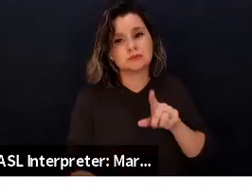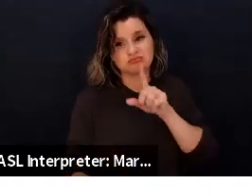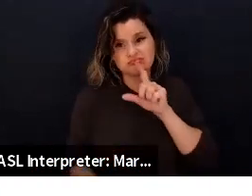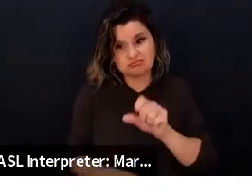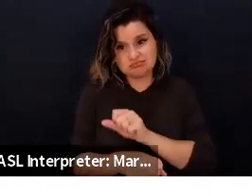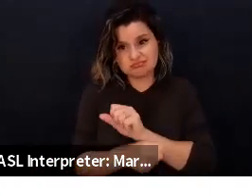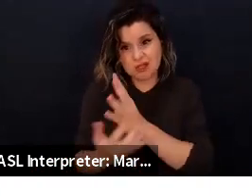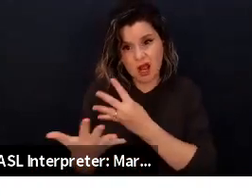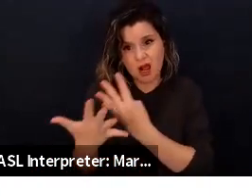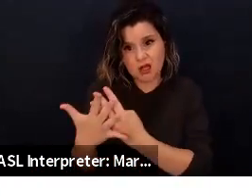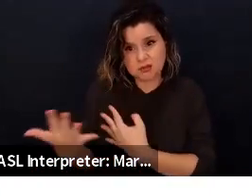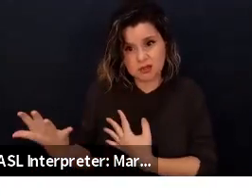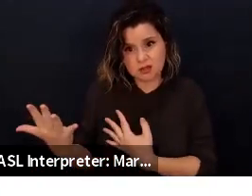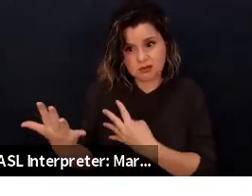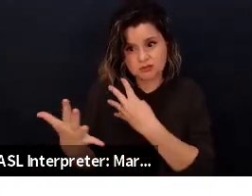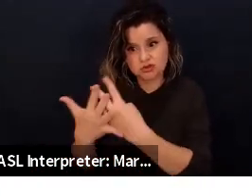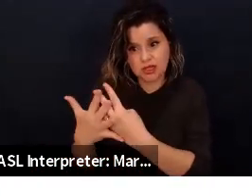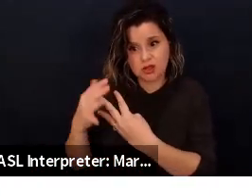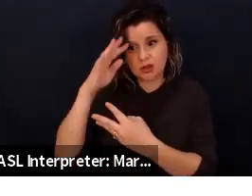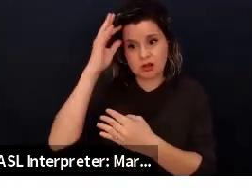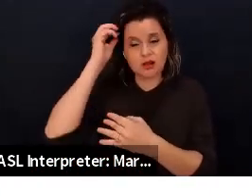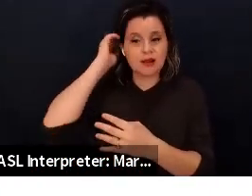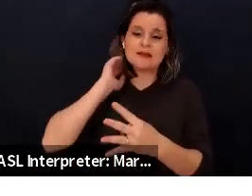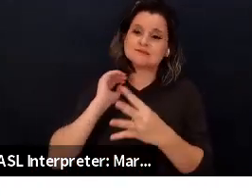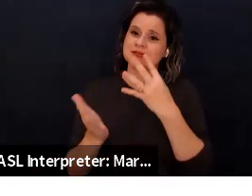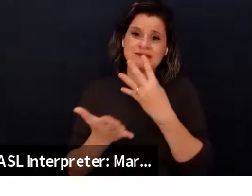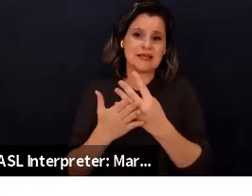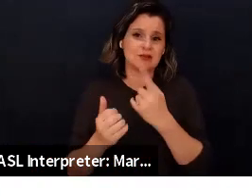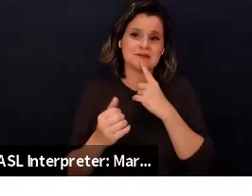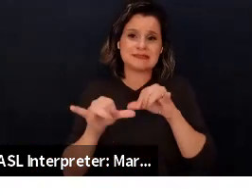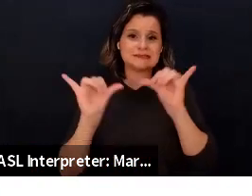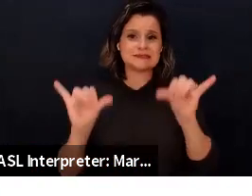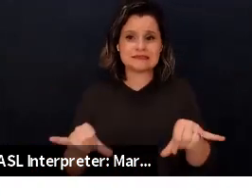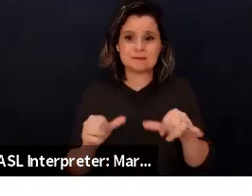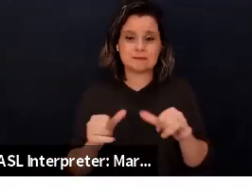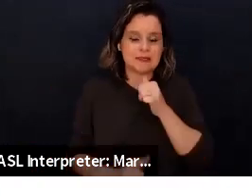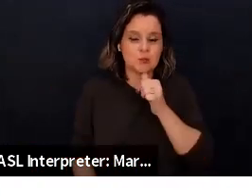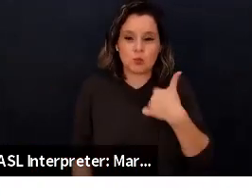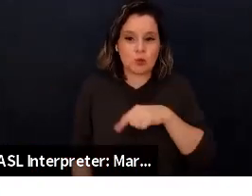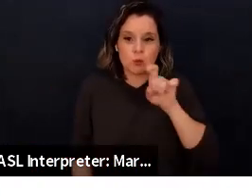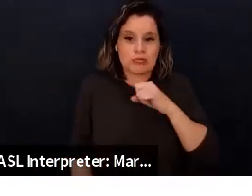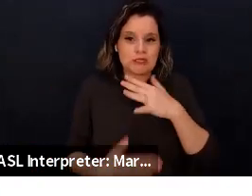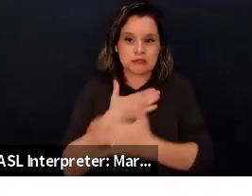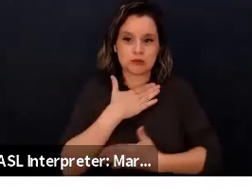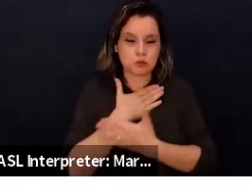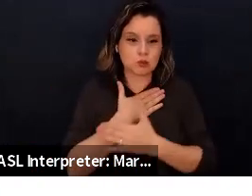y cárceles que están basadas en un sistema que no necesitamos en este país.